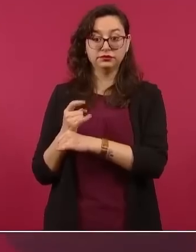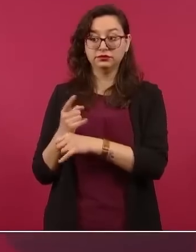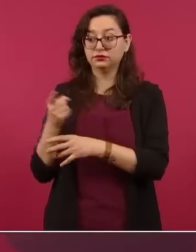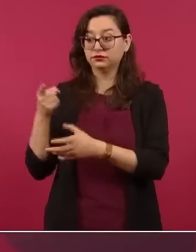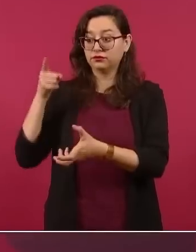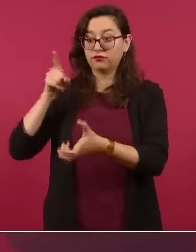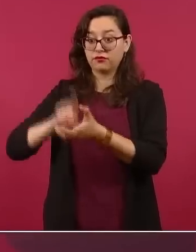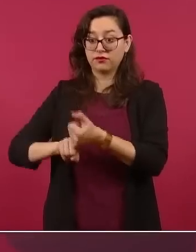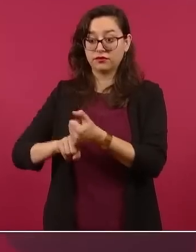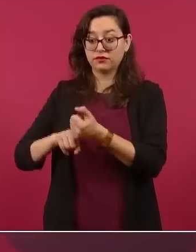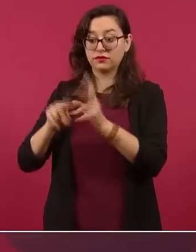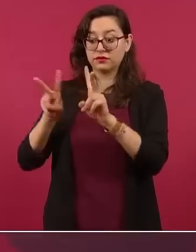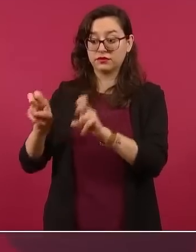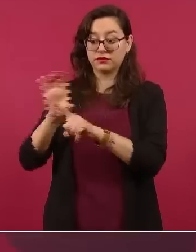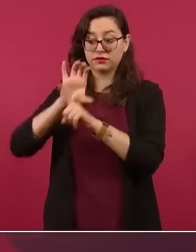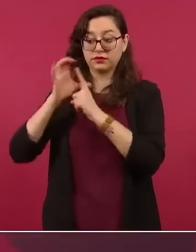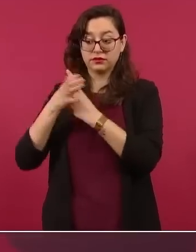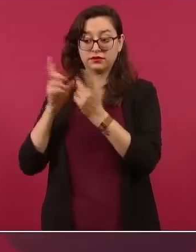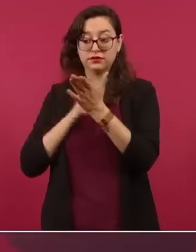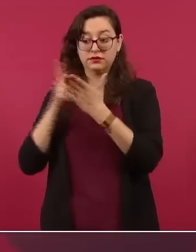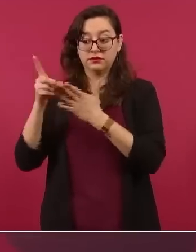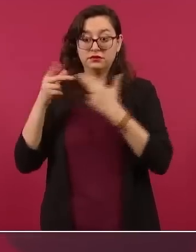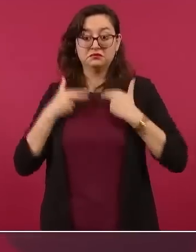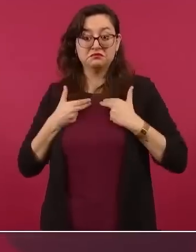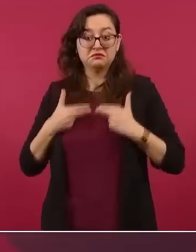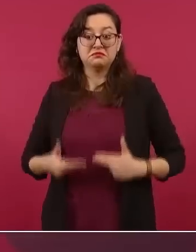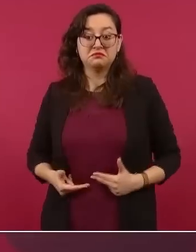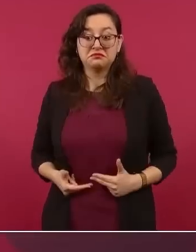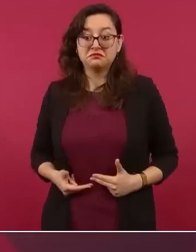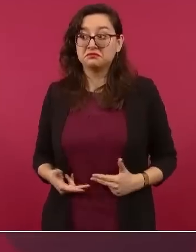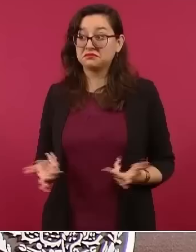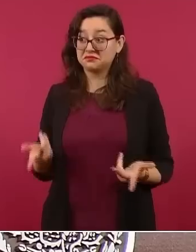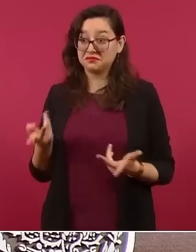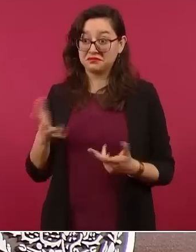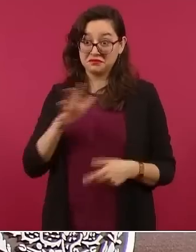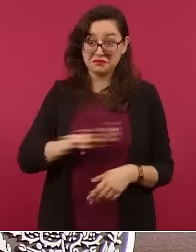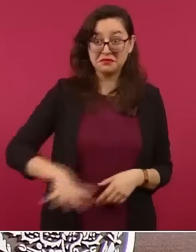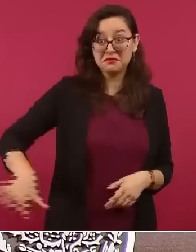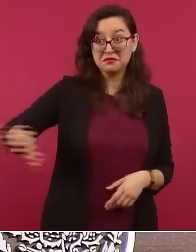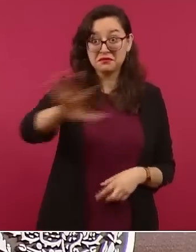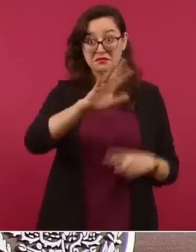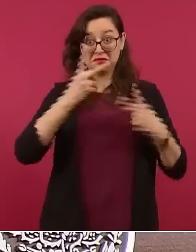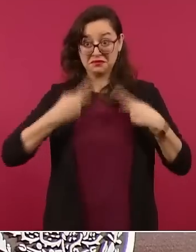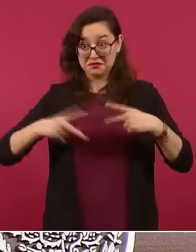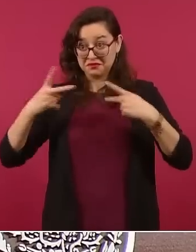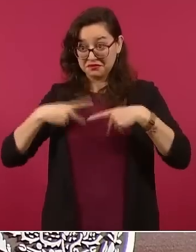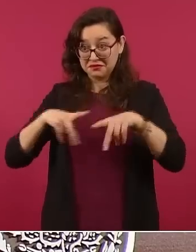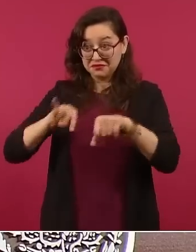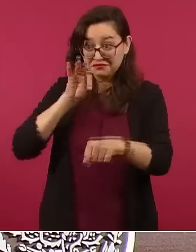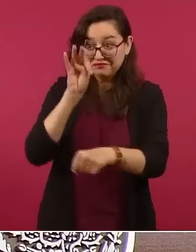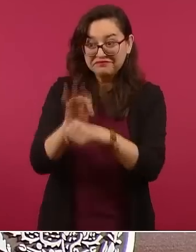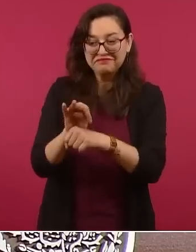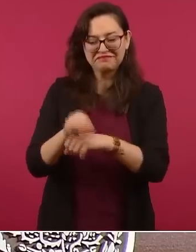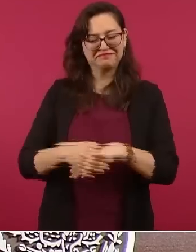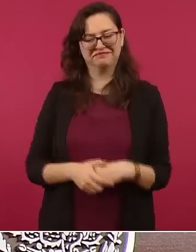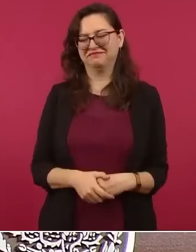organismo de derechos humanos están al servicio de los potentados.